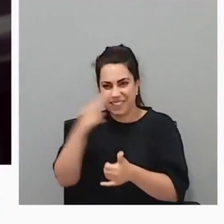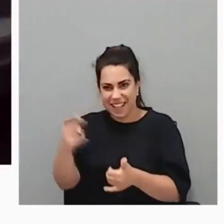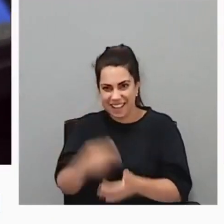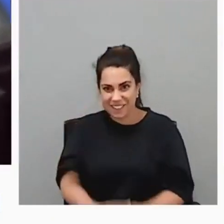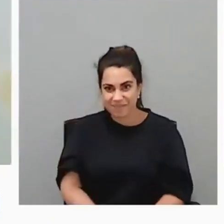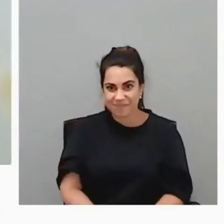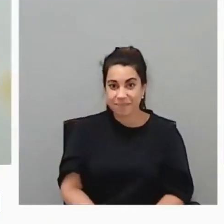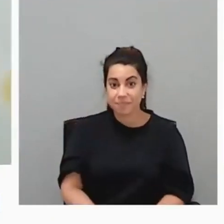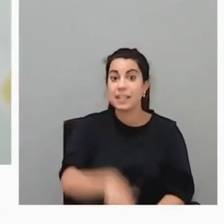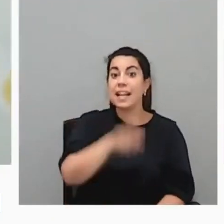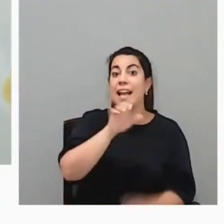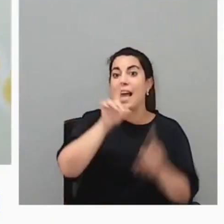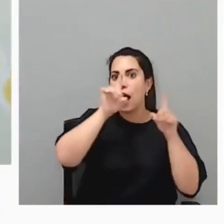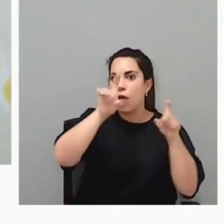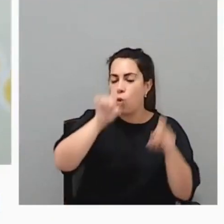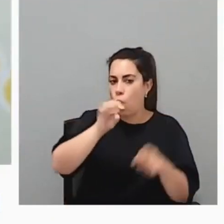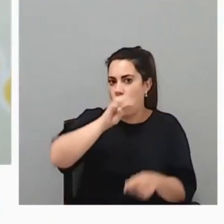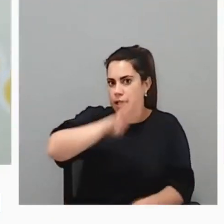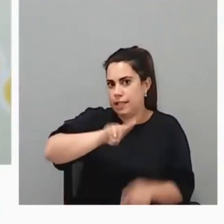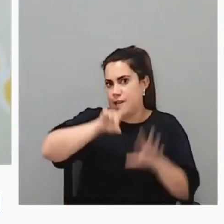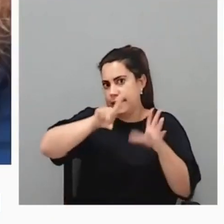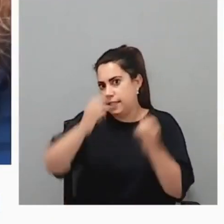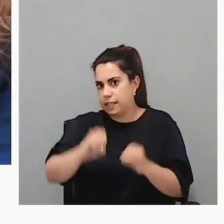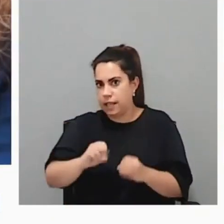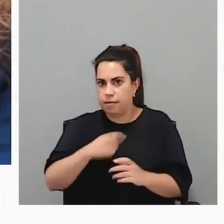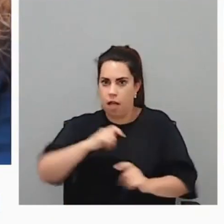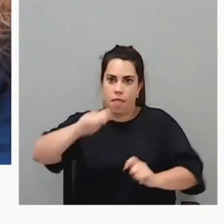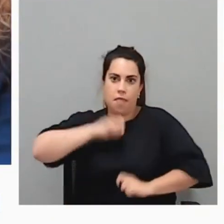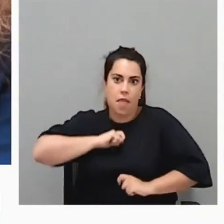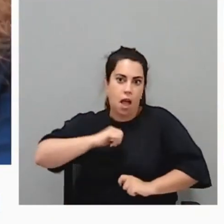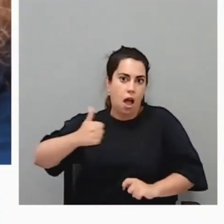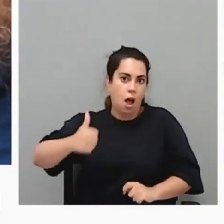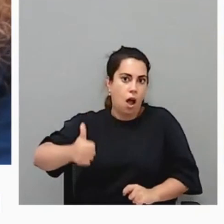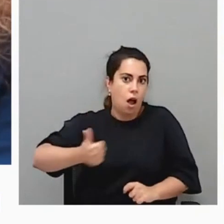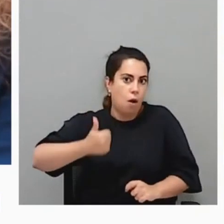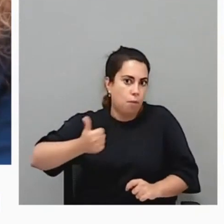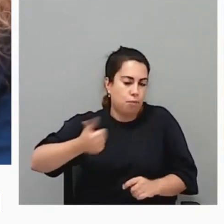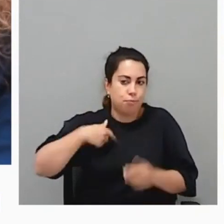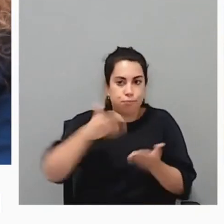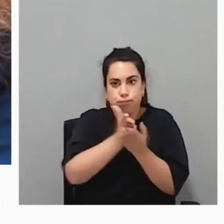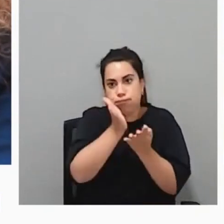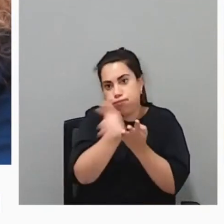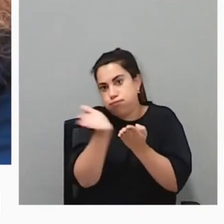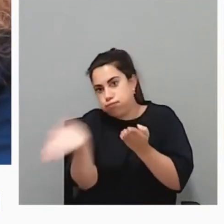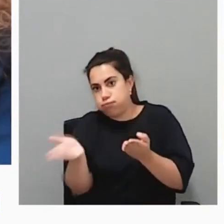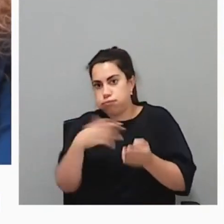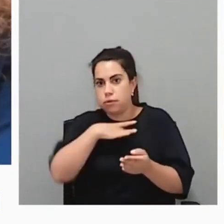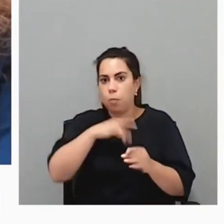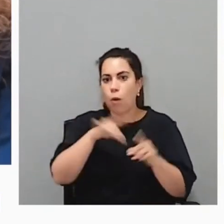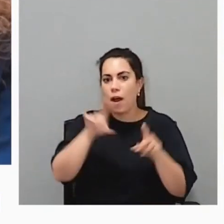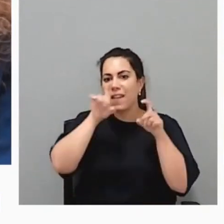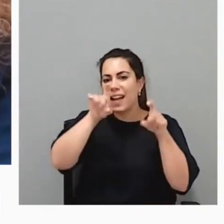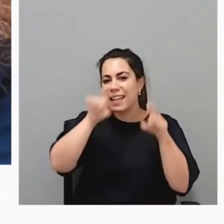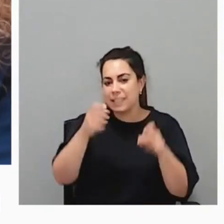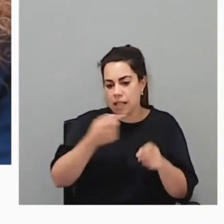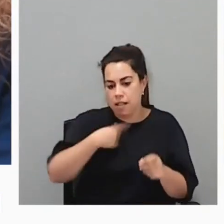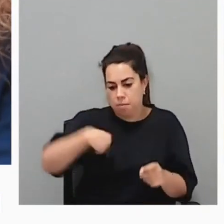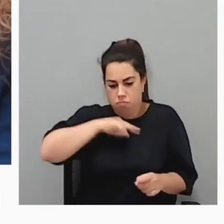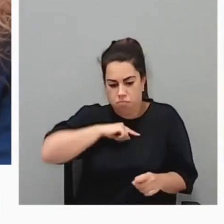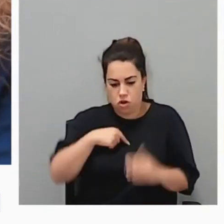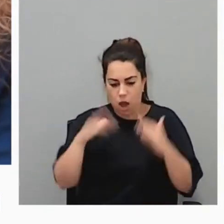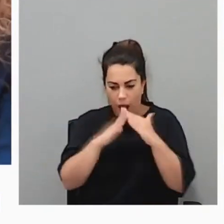Educa 360 nos ofrece un montón de posibilidades, ¿no? Posibilidades de seguir la enseñanza tanto desde nuestro propio